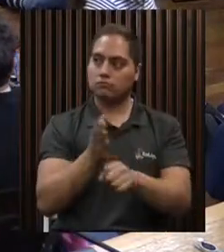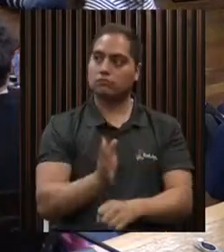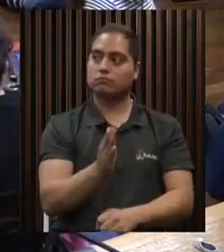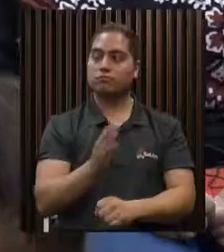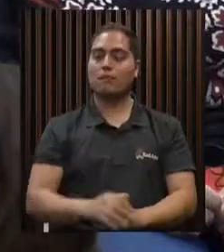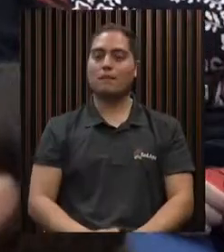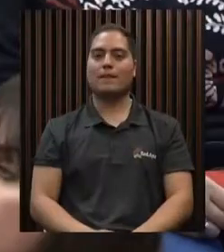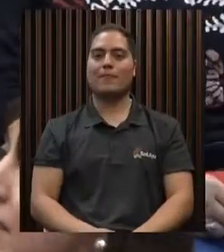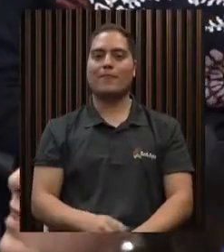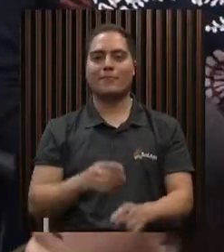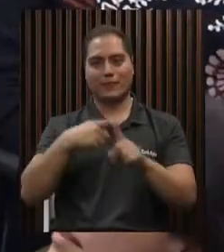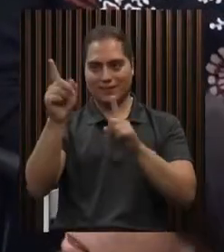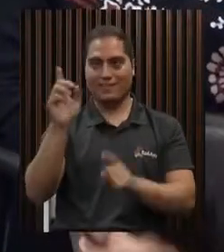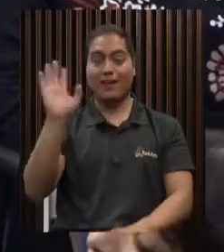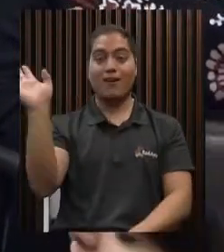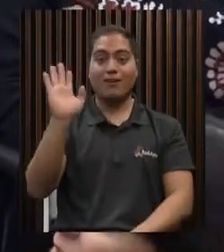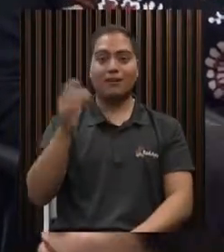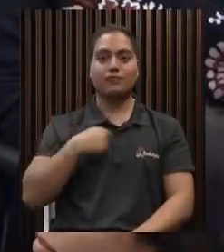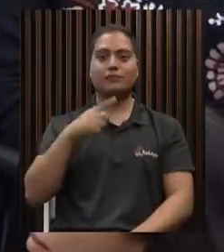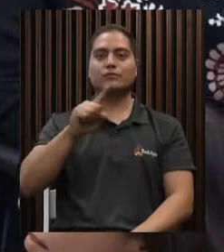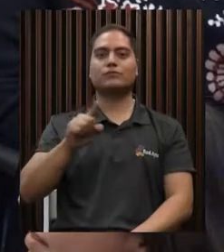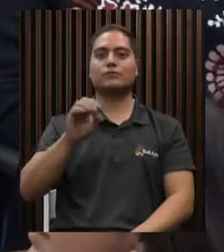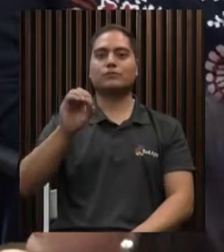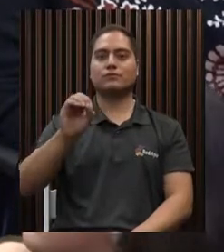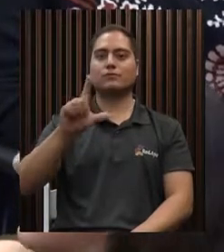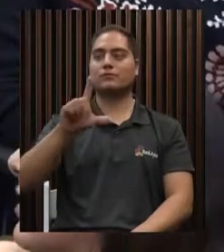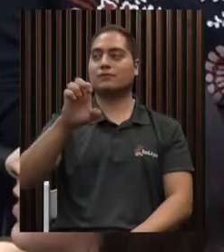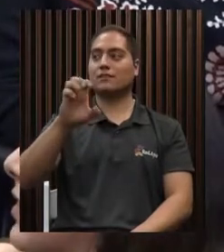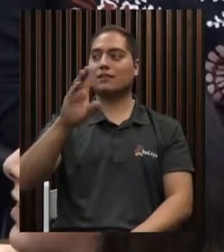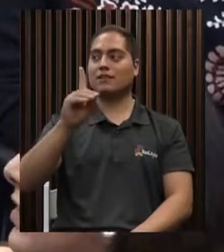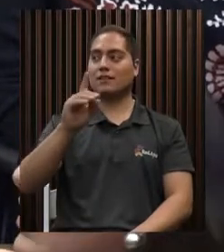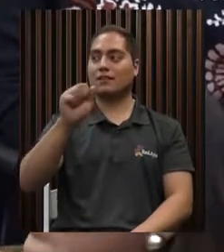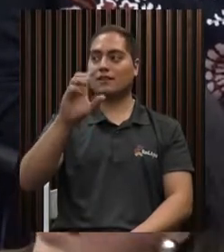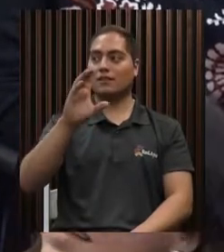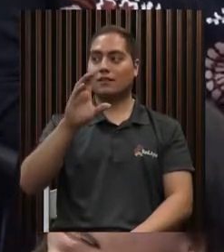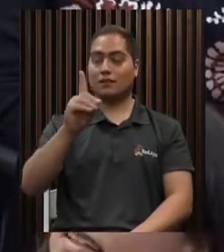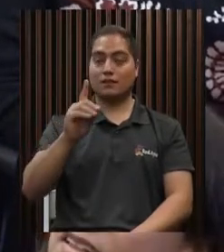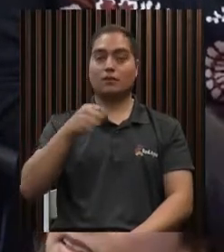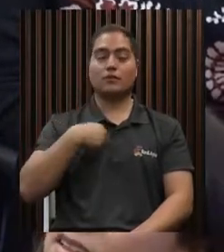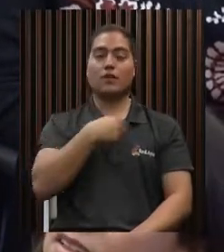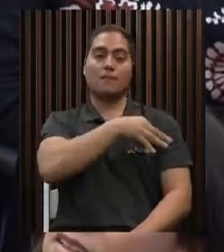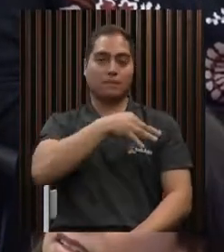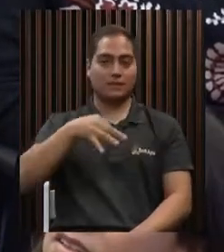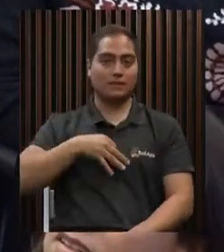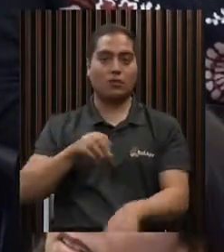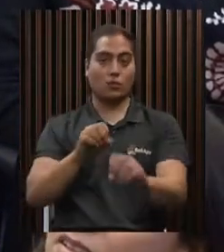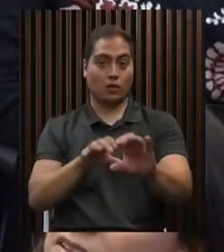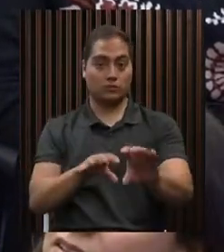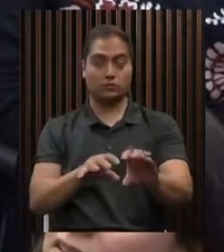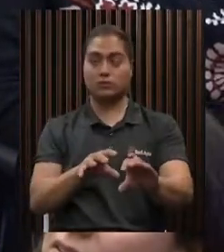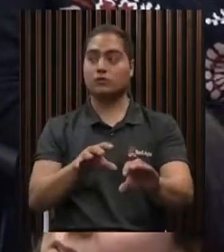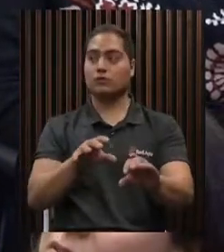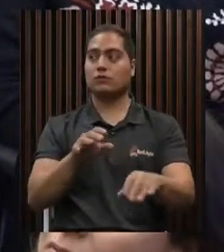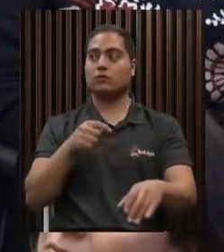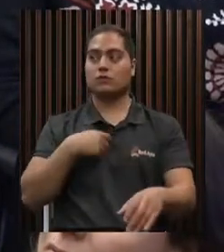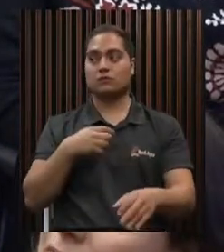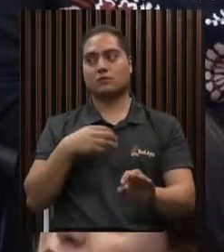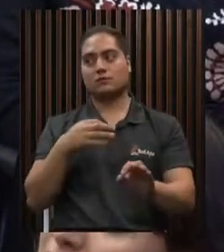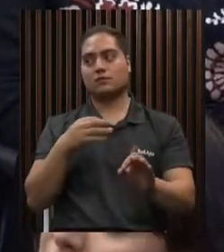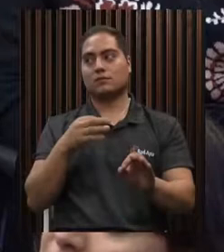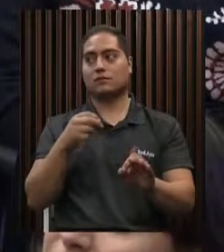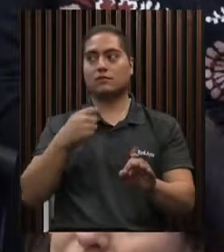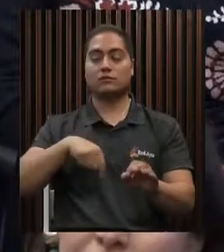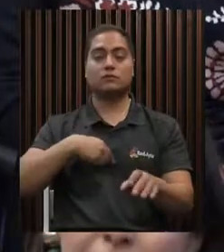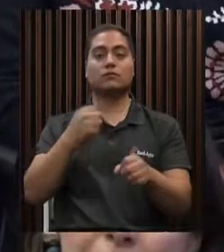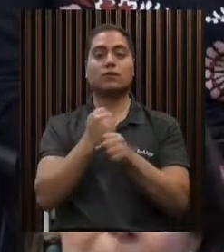Hola, mi nombre es Soledad, soy del Ministerio de Educación, de la Unidad de Educación Especial. Uno de los ámbitos que estamos trabajando y sacamos una